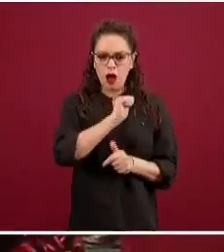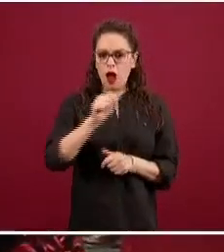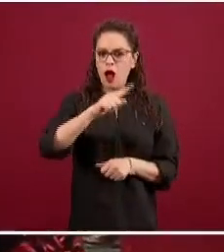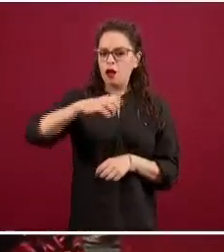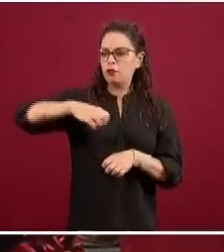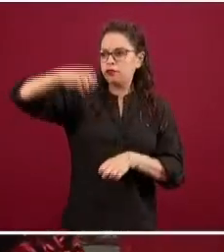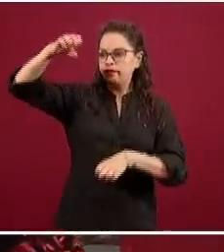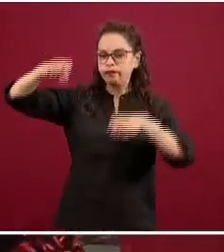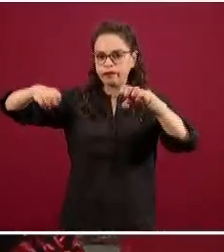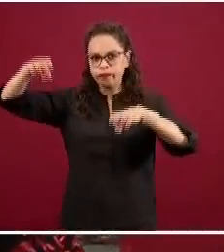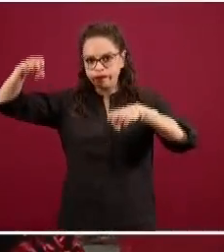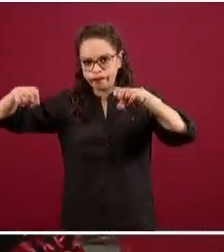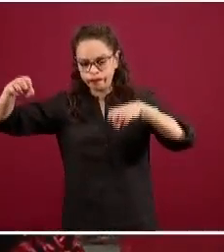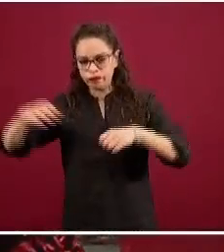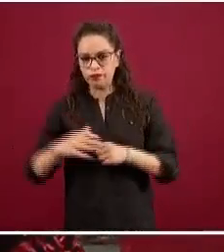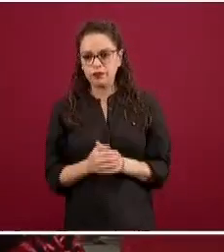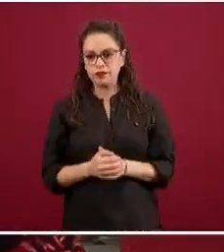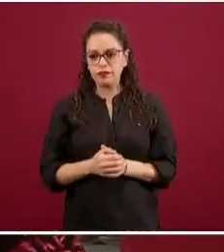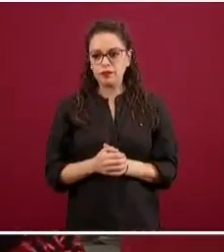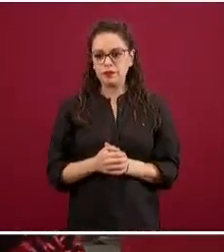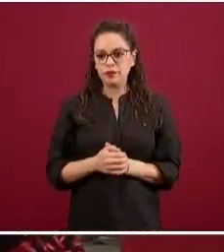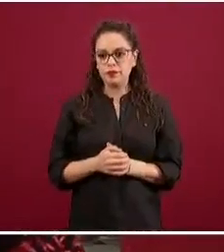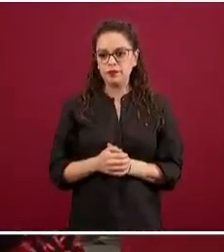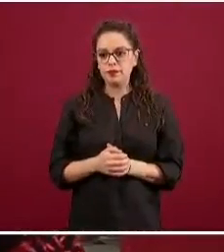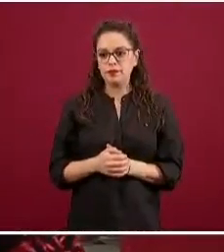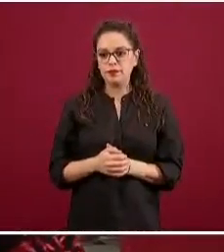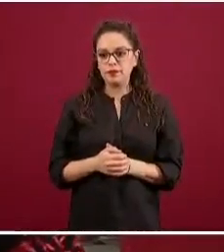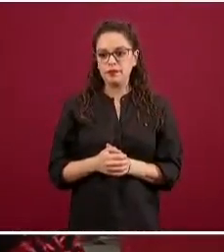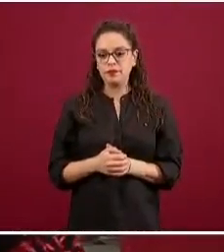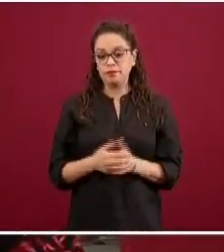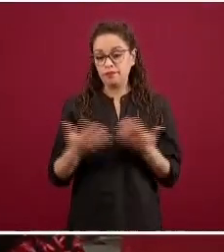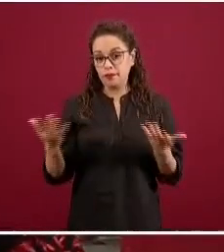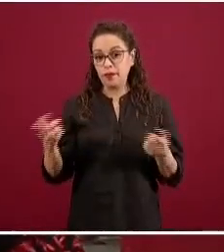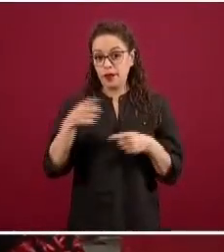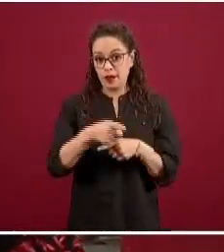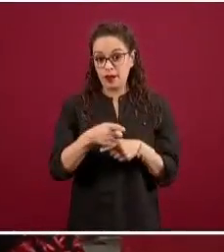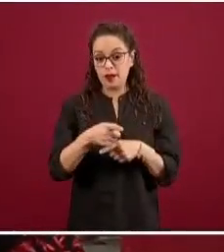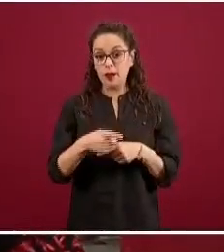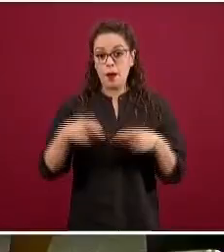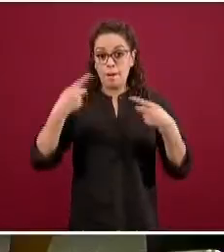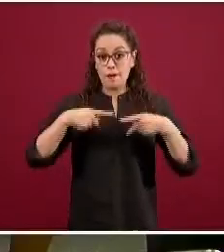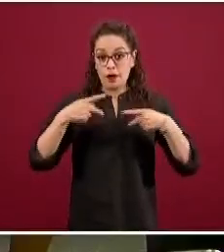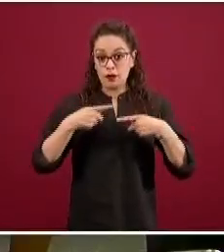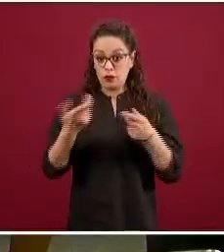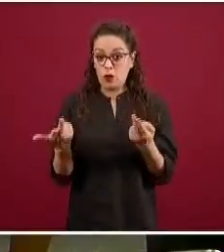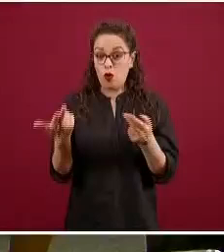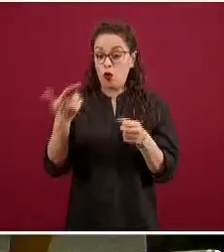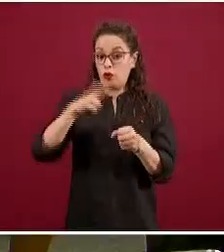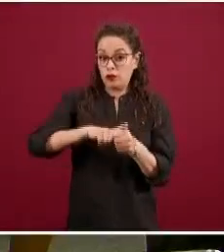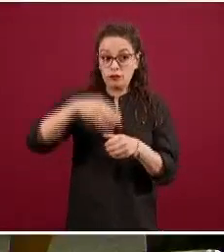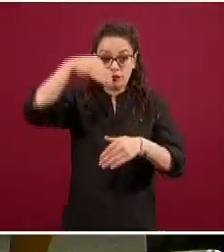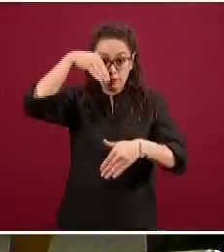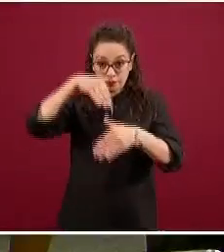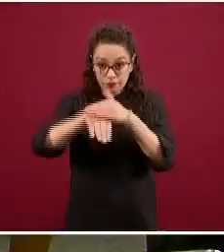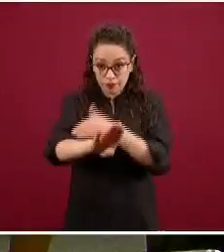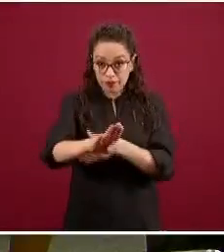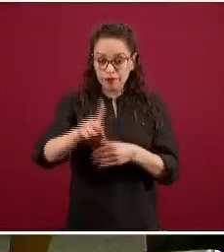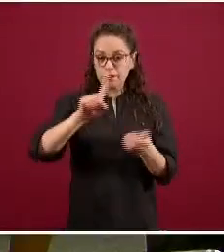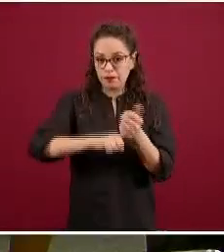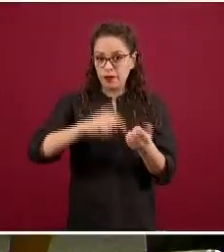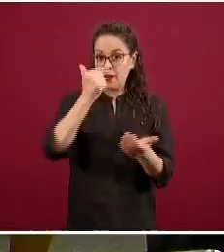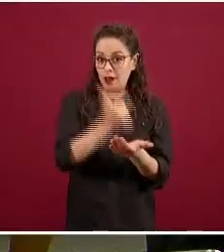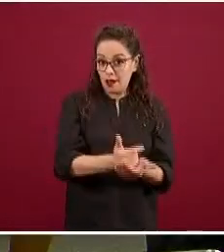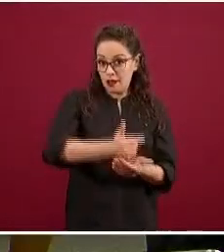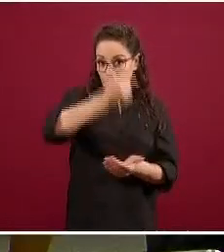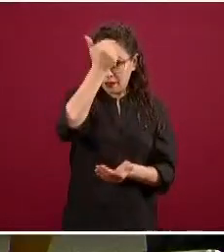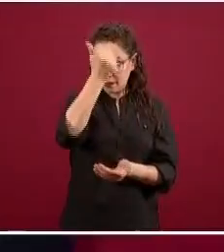esto, la relación de hospitalizados con ambulatorios. Entiéndase, graves y